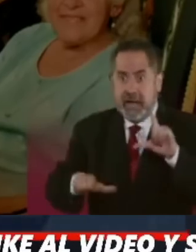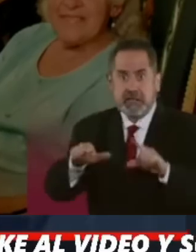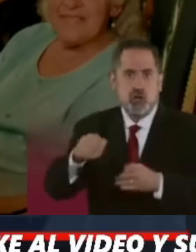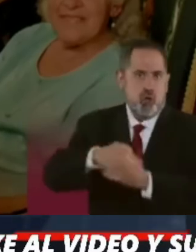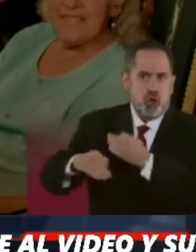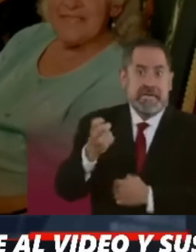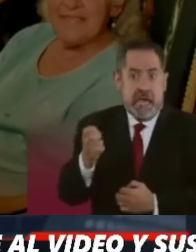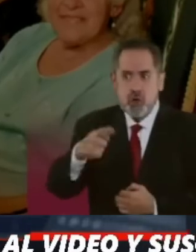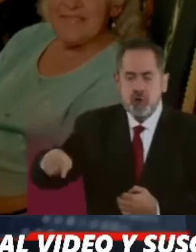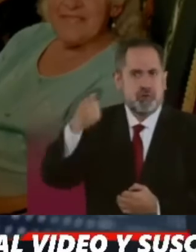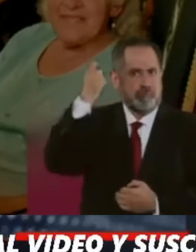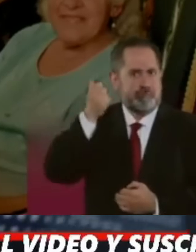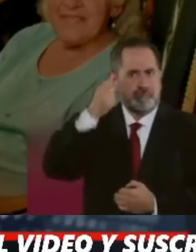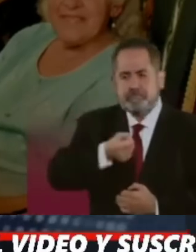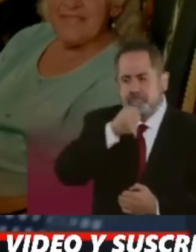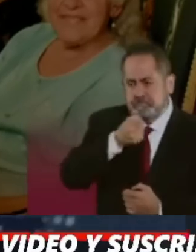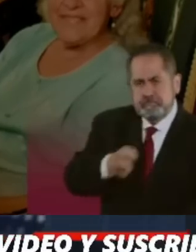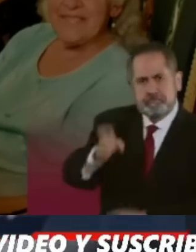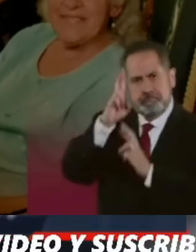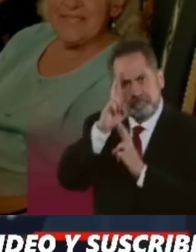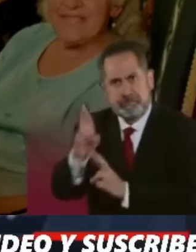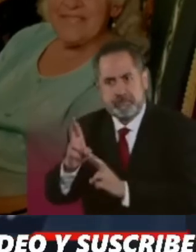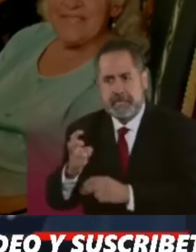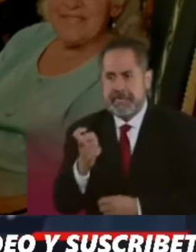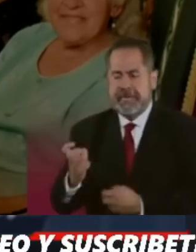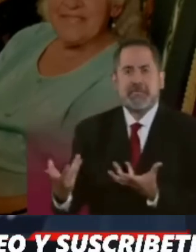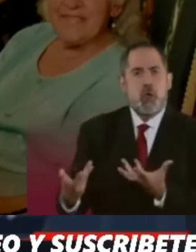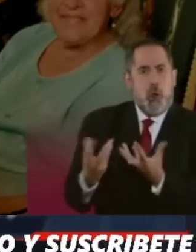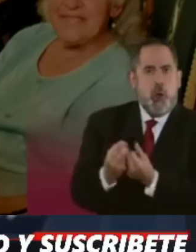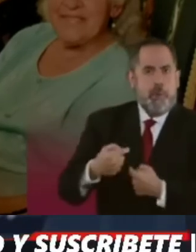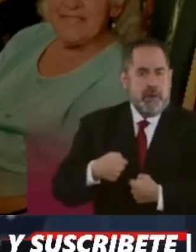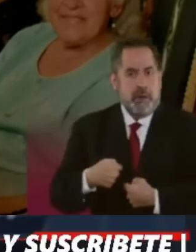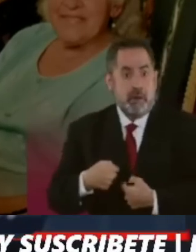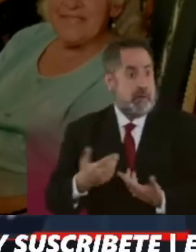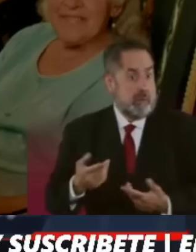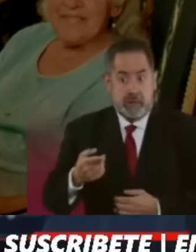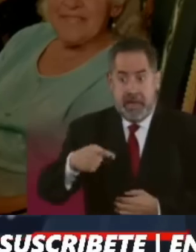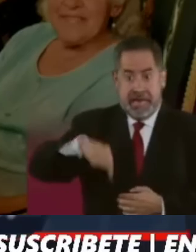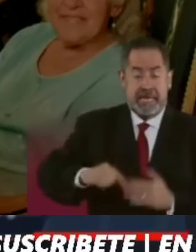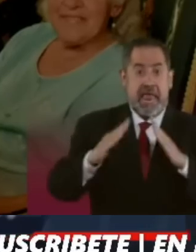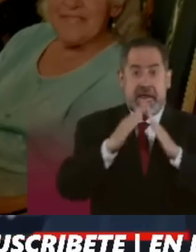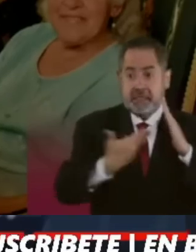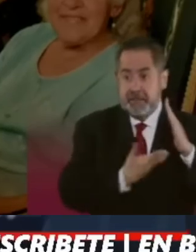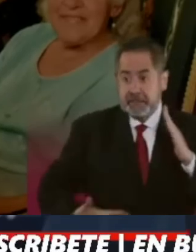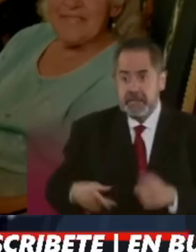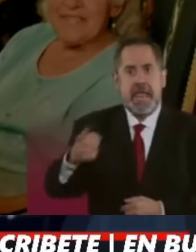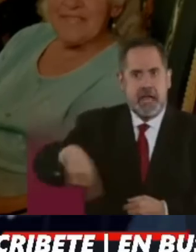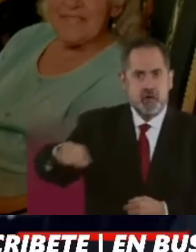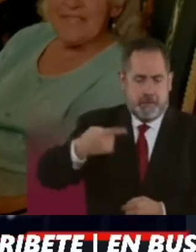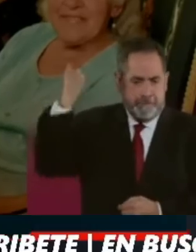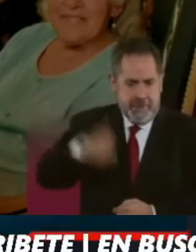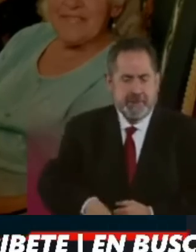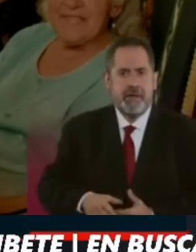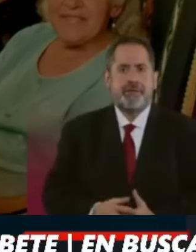país, los ancianos respetables. Aquí están conmigo, porque ellos mandan